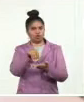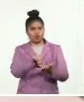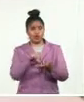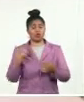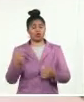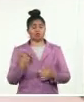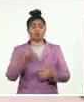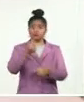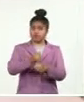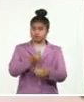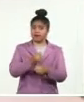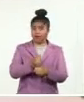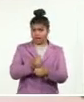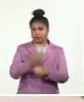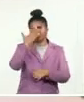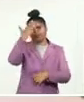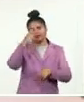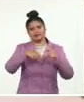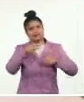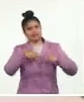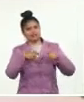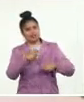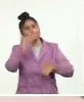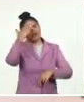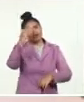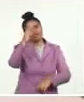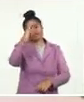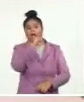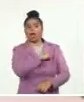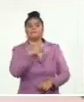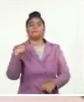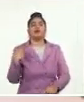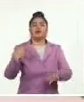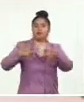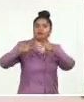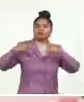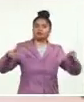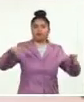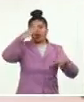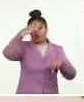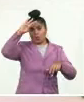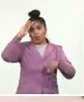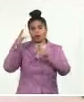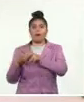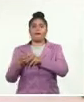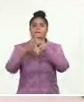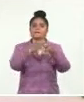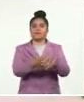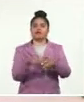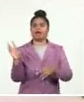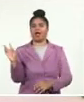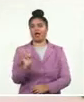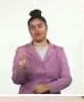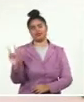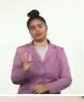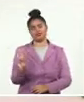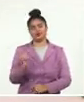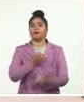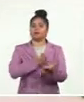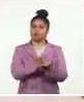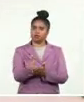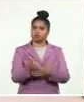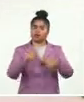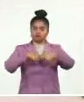aplicación de nuestras cirugías en estos centros ambulatorios y bueno también la continuidad de la realización de los diplomados